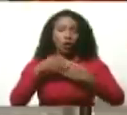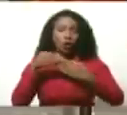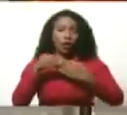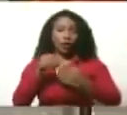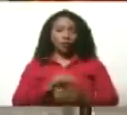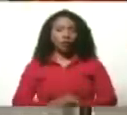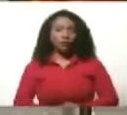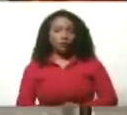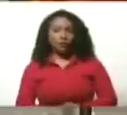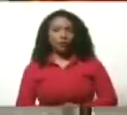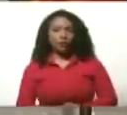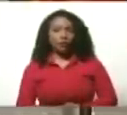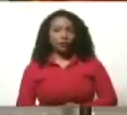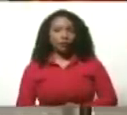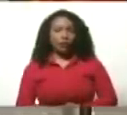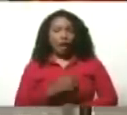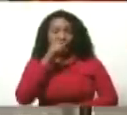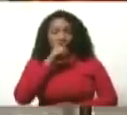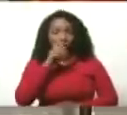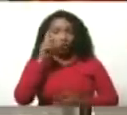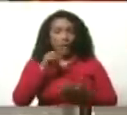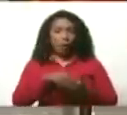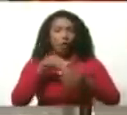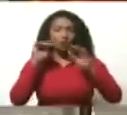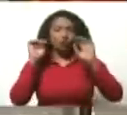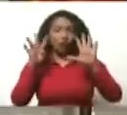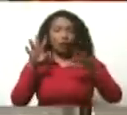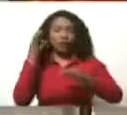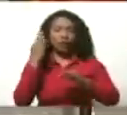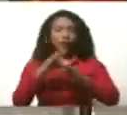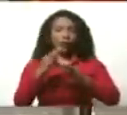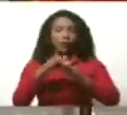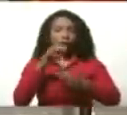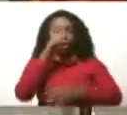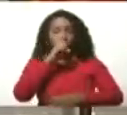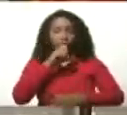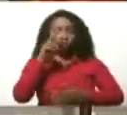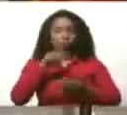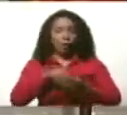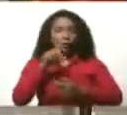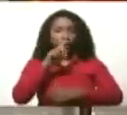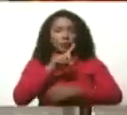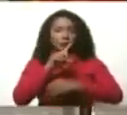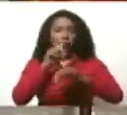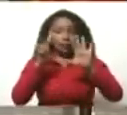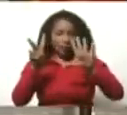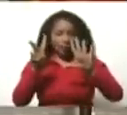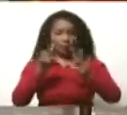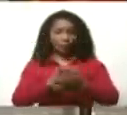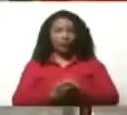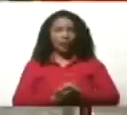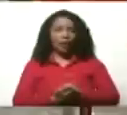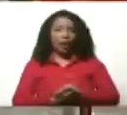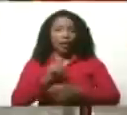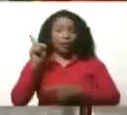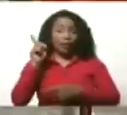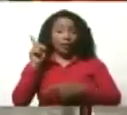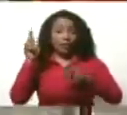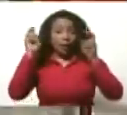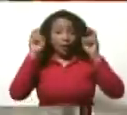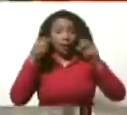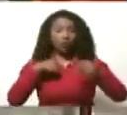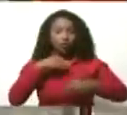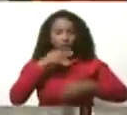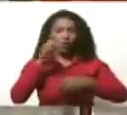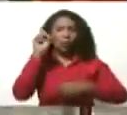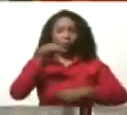5.000 millones de dólares entre el año 2009 y septiembre del año 2007. De esa trama nosotros hablamos en una rueda de